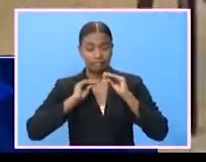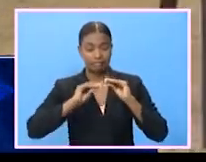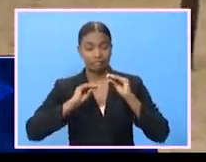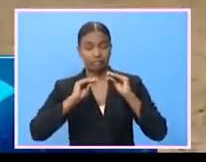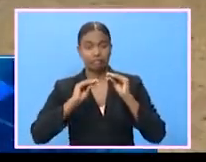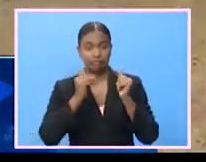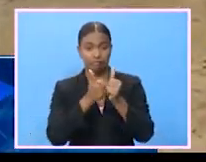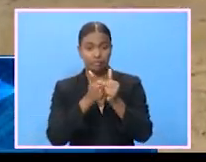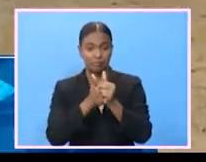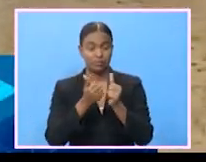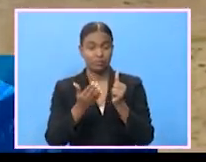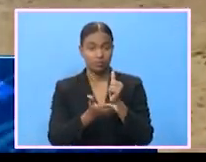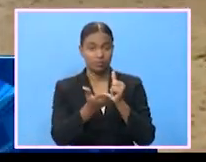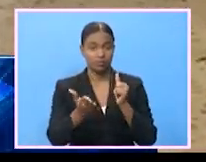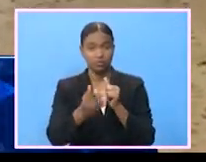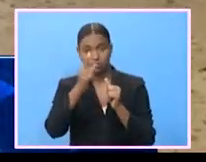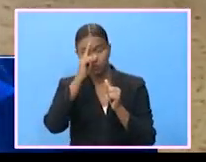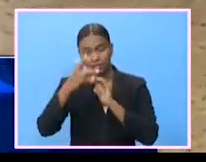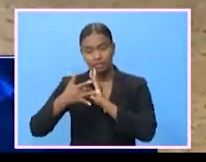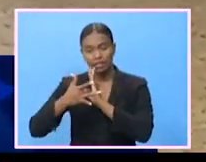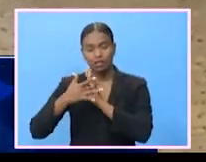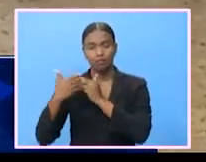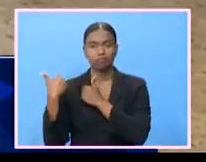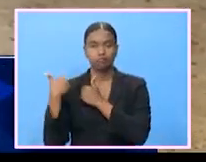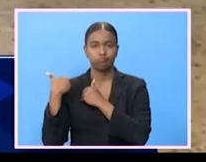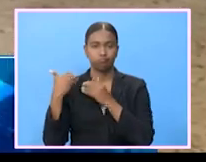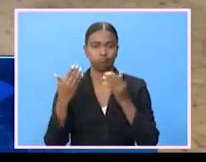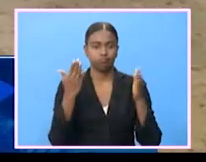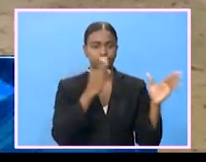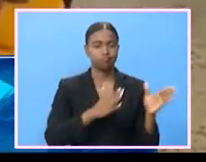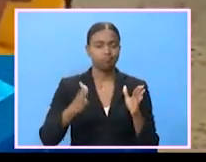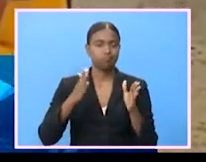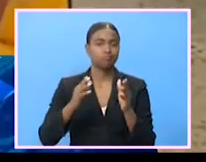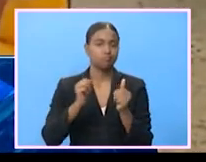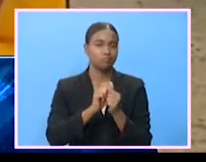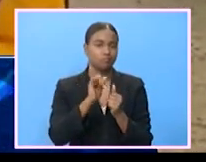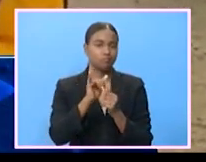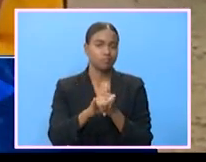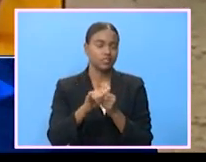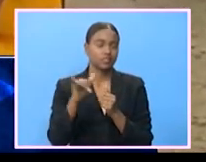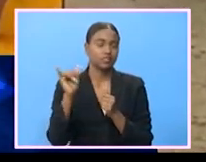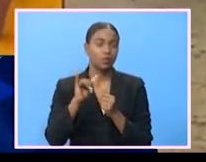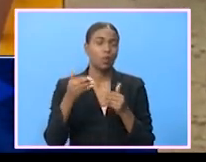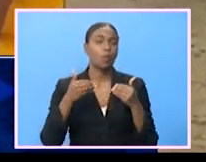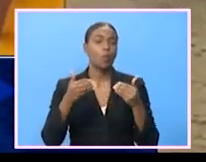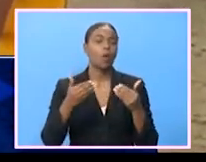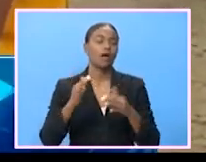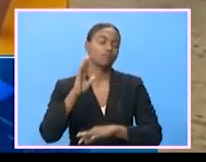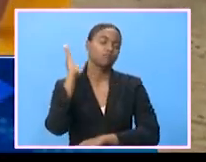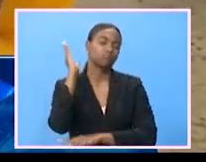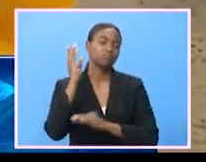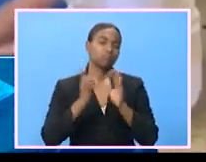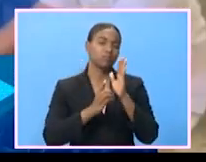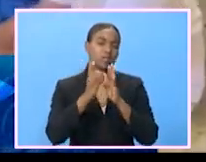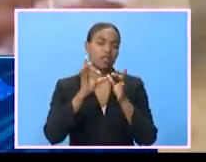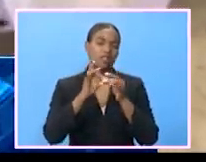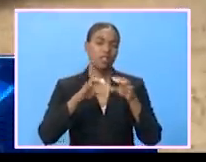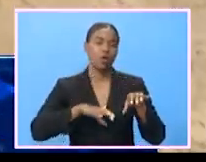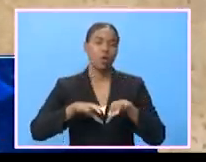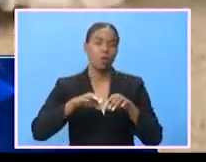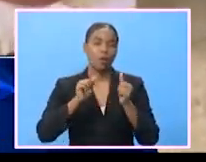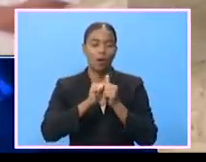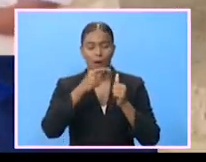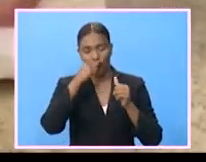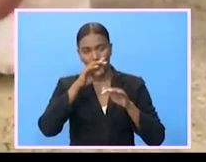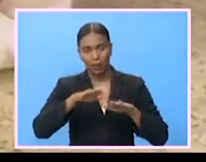diferentes intervenciones de los técnicos distritales y coordinadora del CIMEI, y las ponencias de desarrollo de competencias por niños